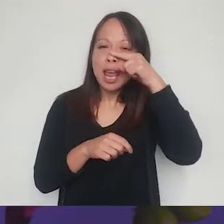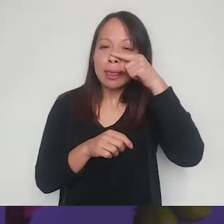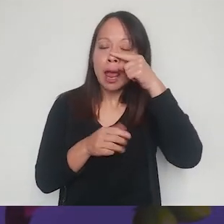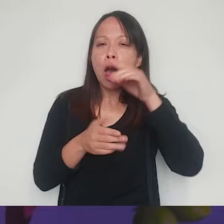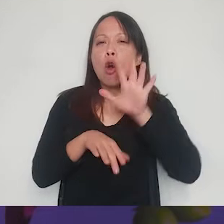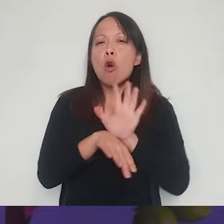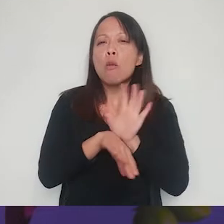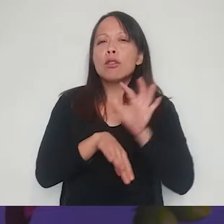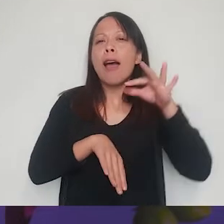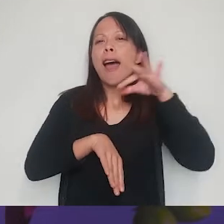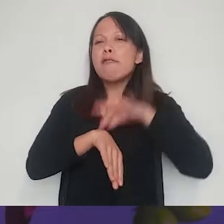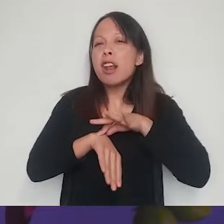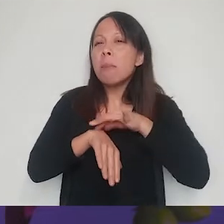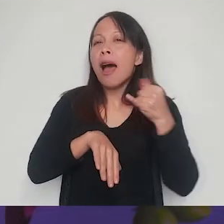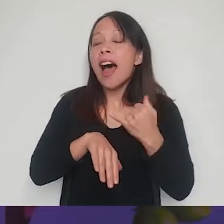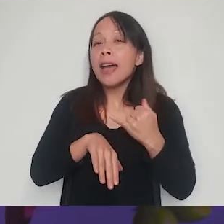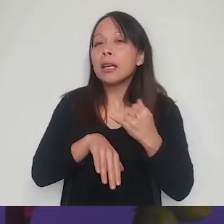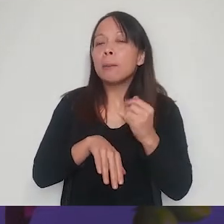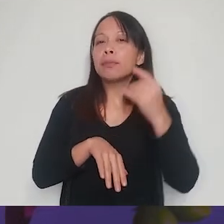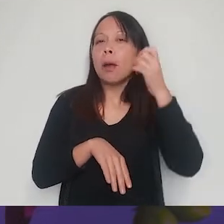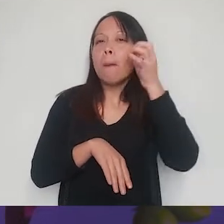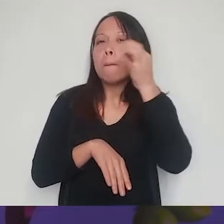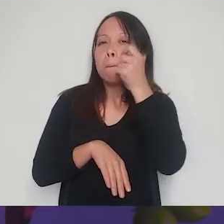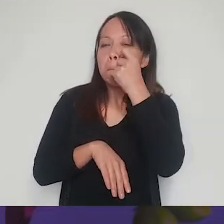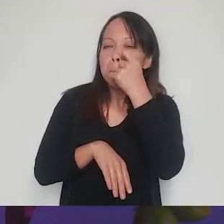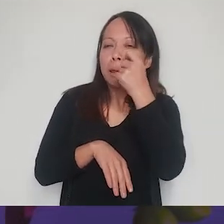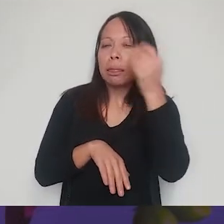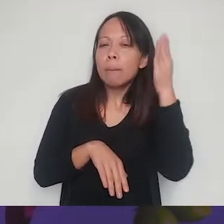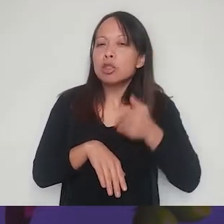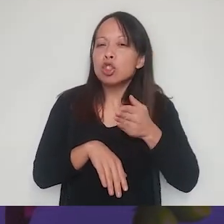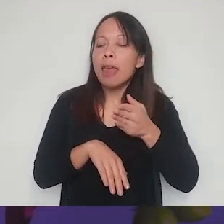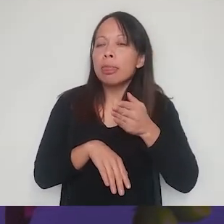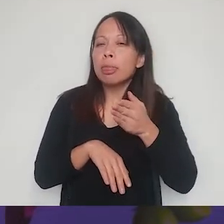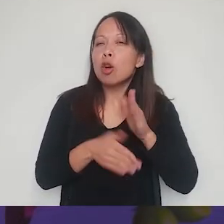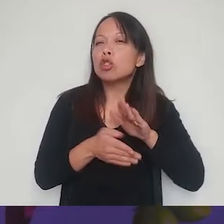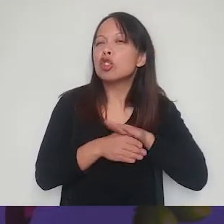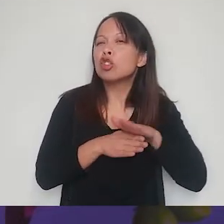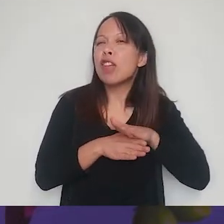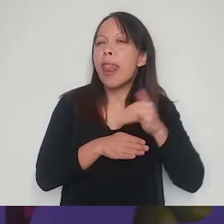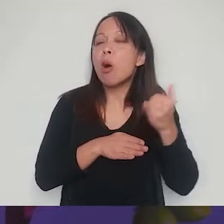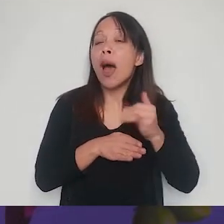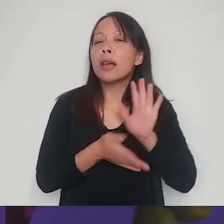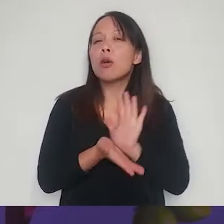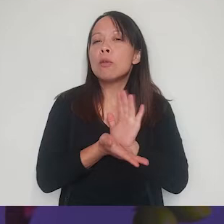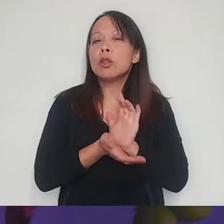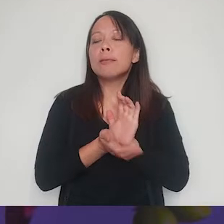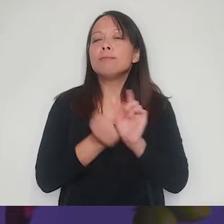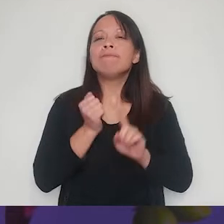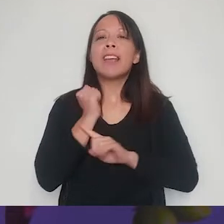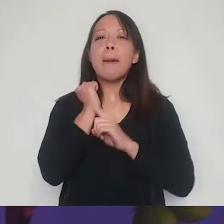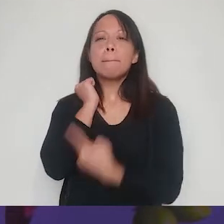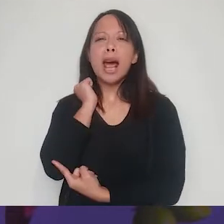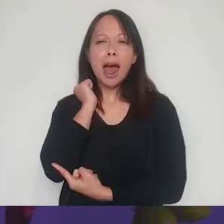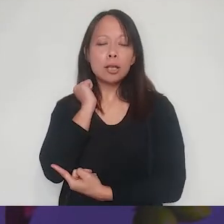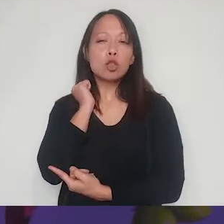SMN enferma y un 20% de la sana. Con este 20% de la sana, el embarazo llega a término, los